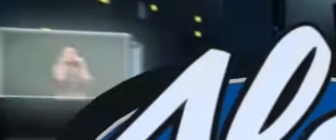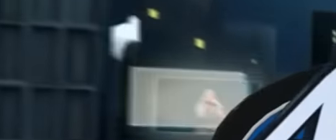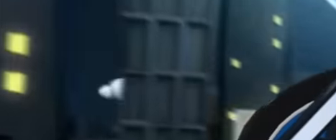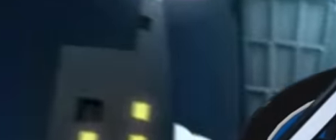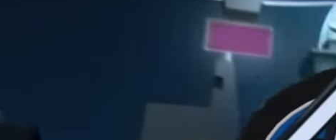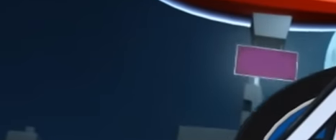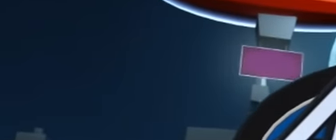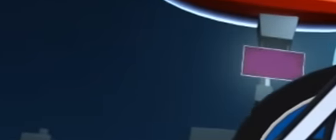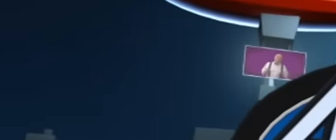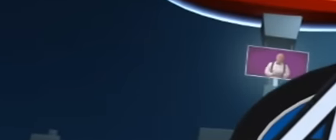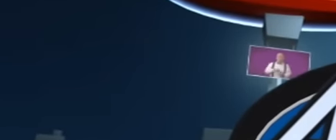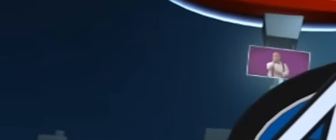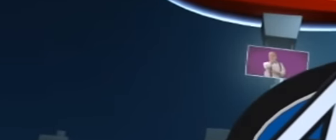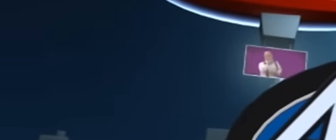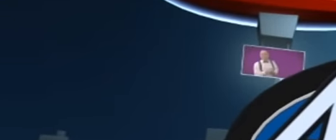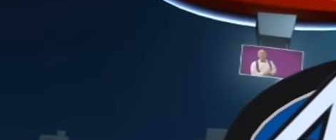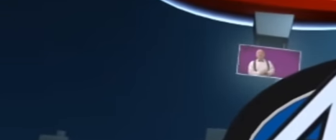venimos buenes